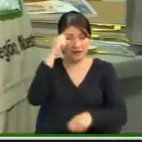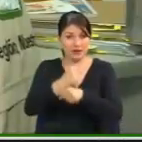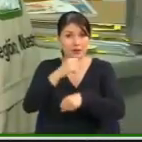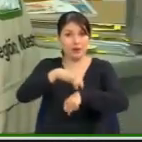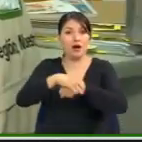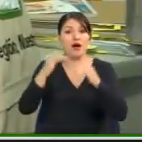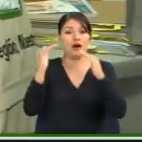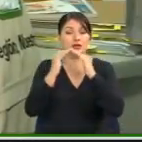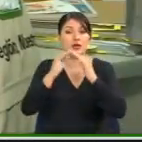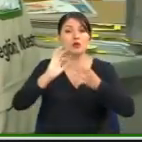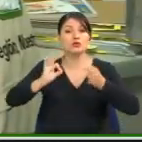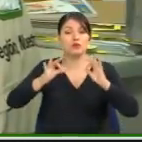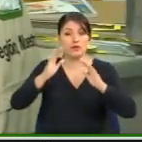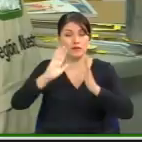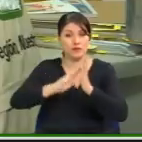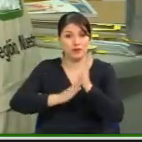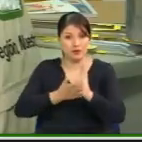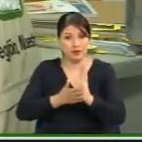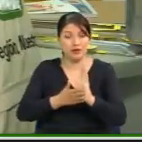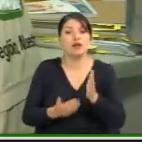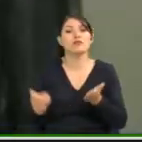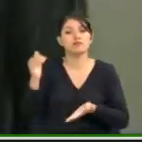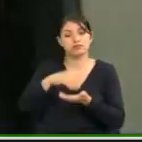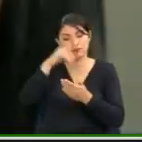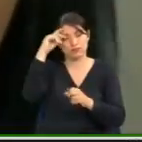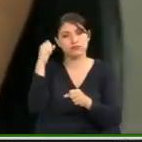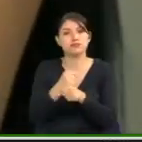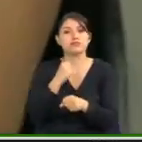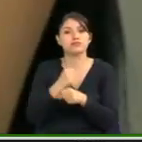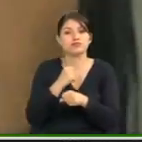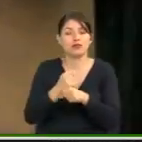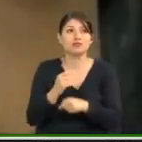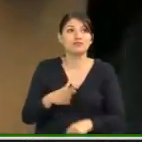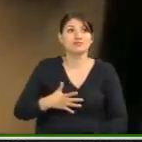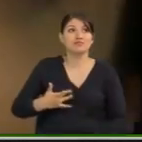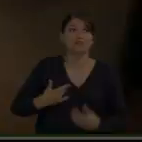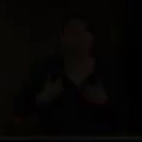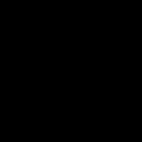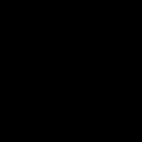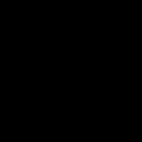de Justicia de Floridablanca, retomó su labor con la satisfacción del deber cumplido.